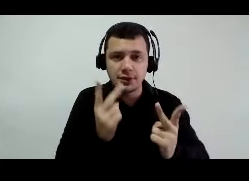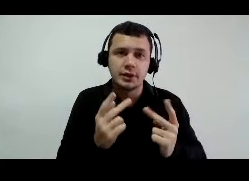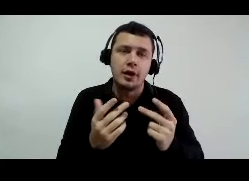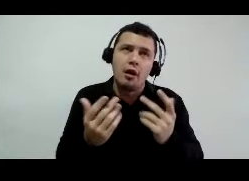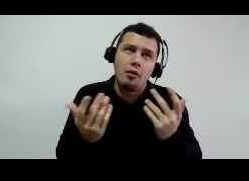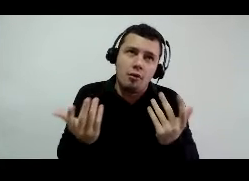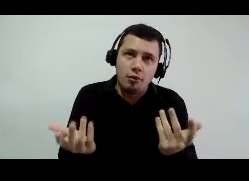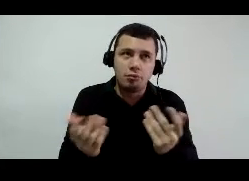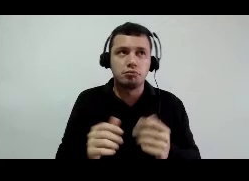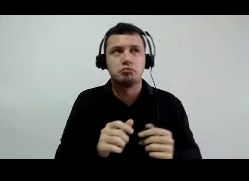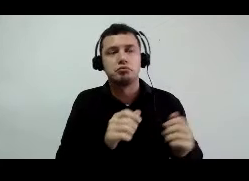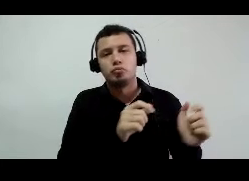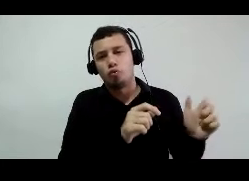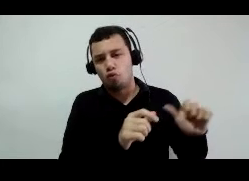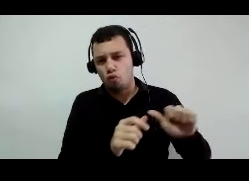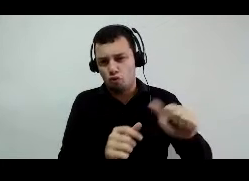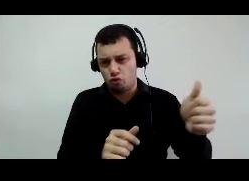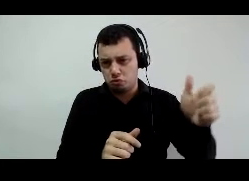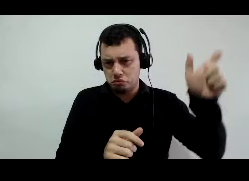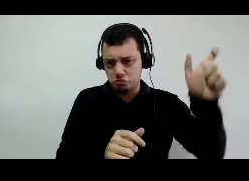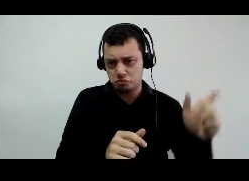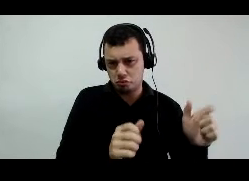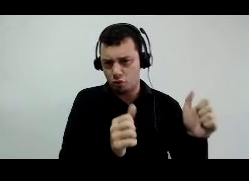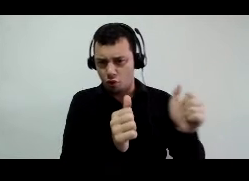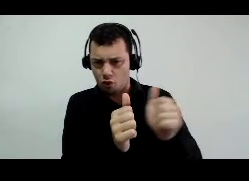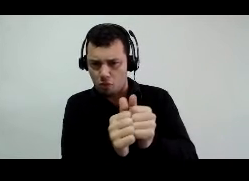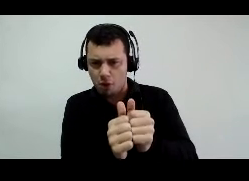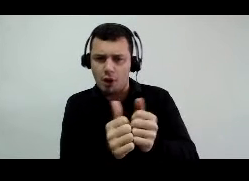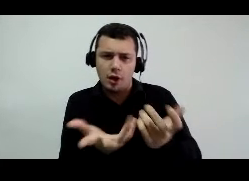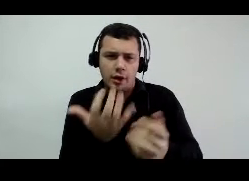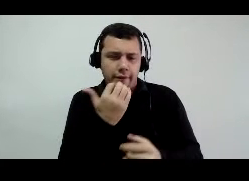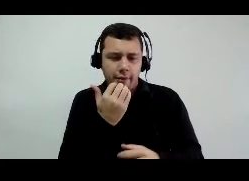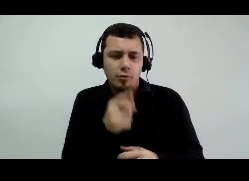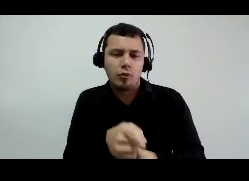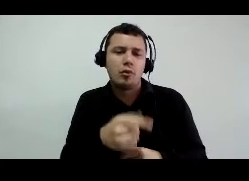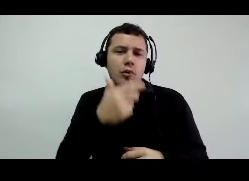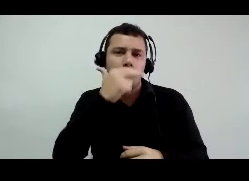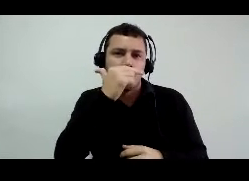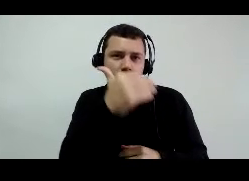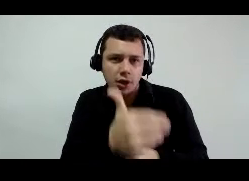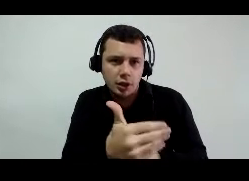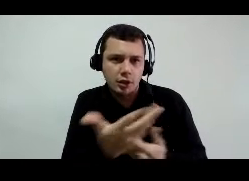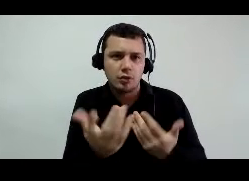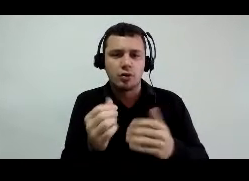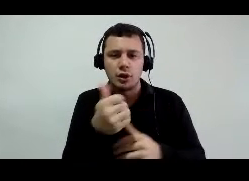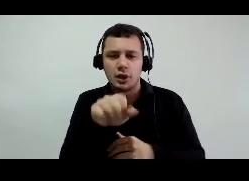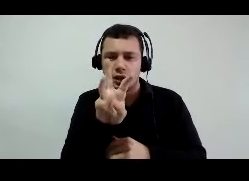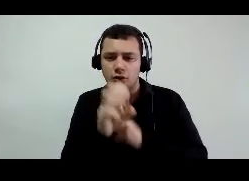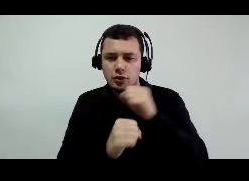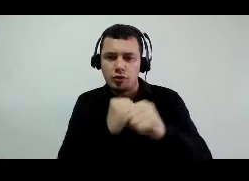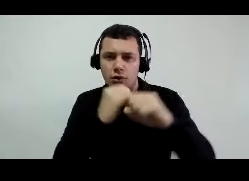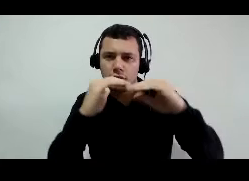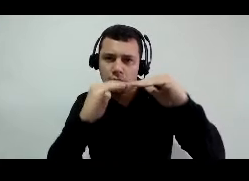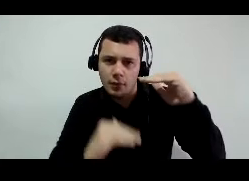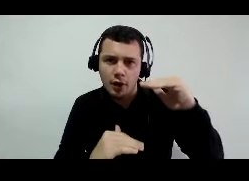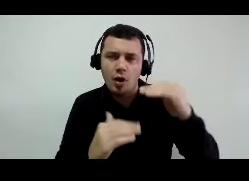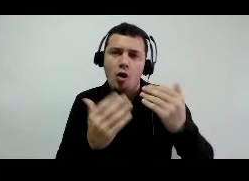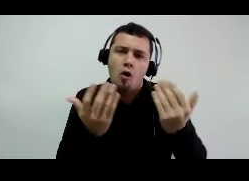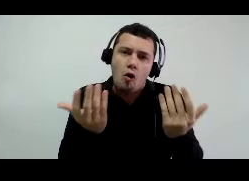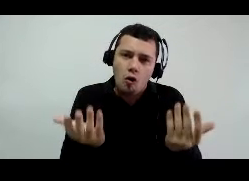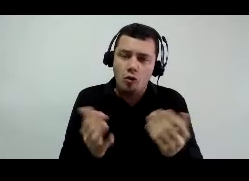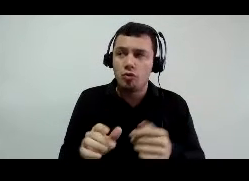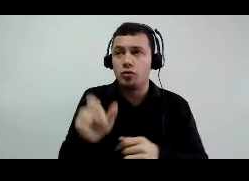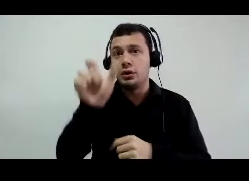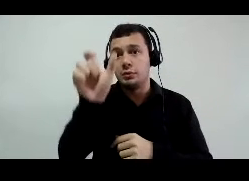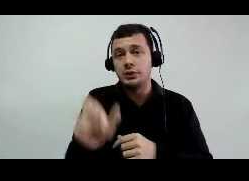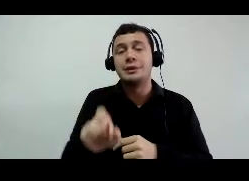un acompañamiento, ejemplo de un menor de edad o de una persona que requiere efectivamente el acompañamiento de